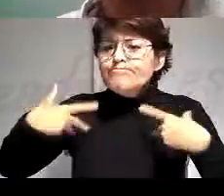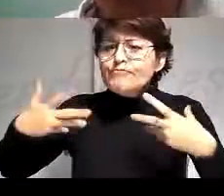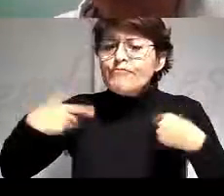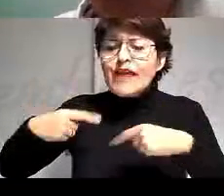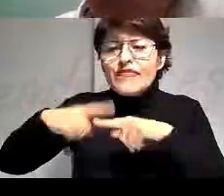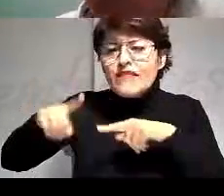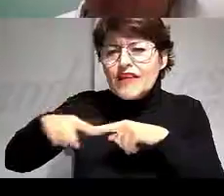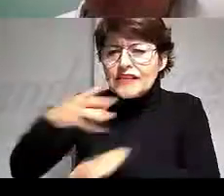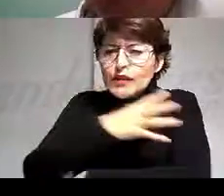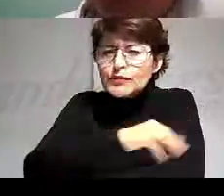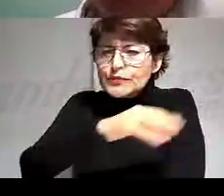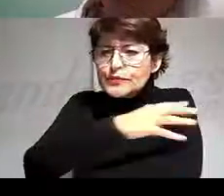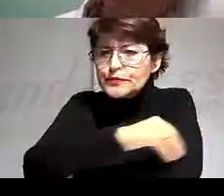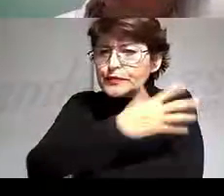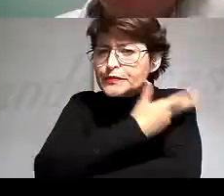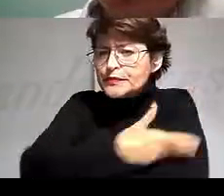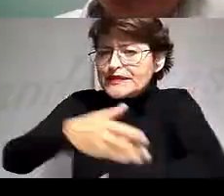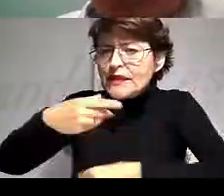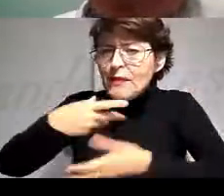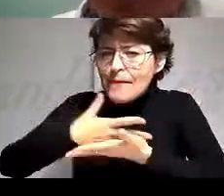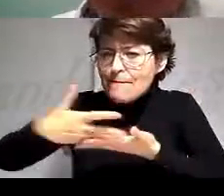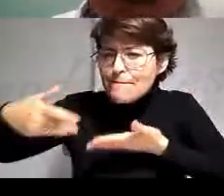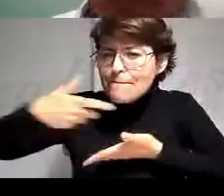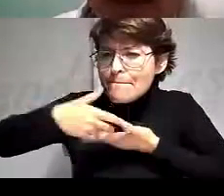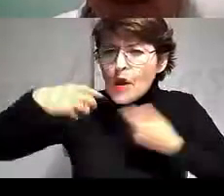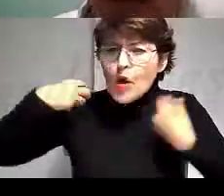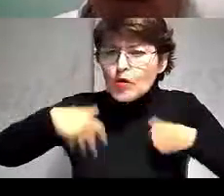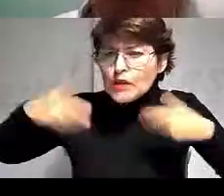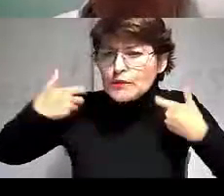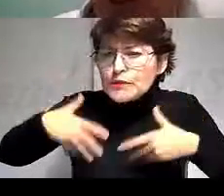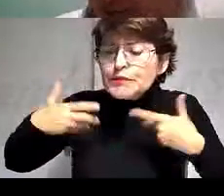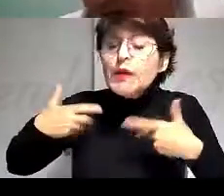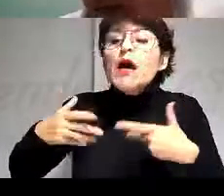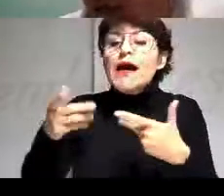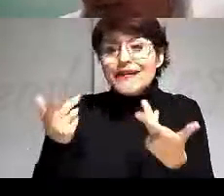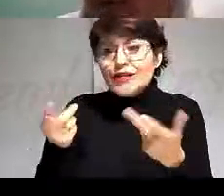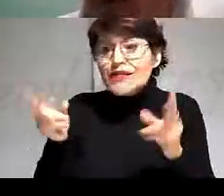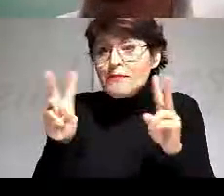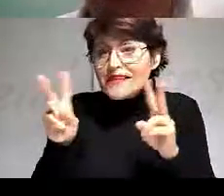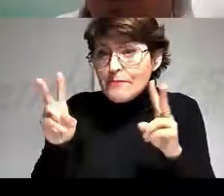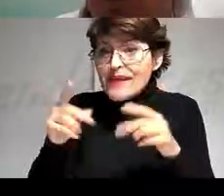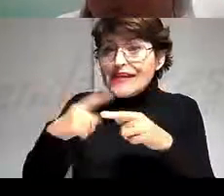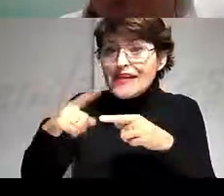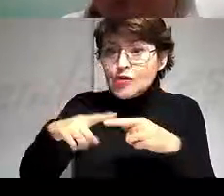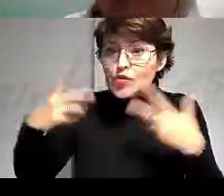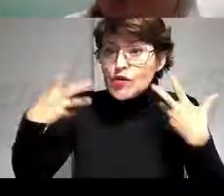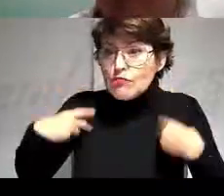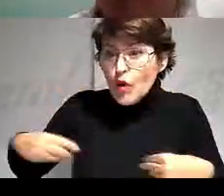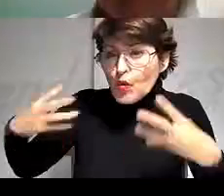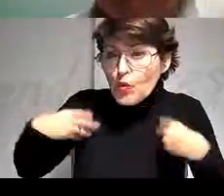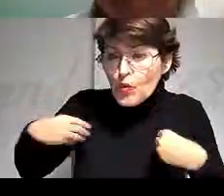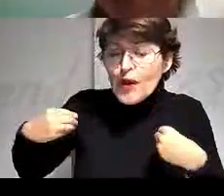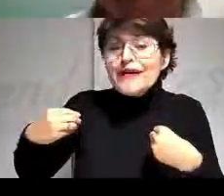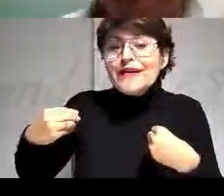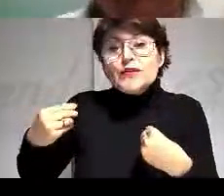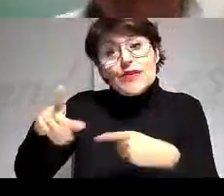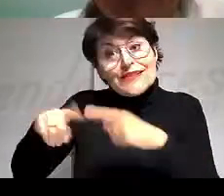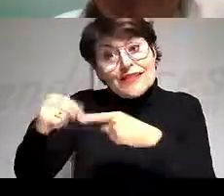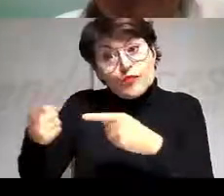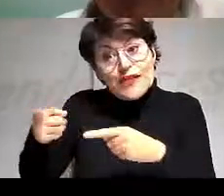el líquido, los estamos perdiendo. Algunas de las vitaminas, sobre todo las del grupo B, las que son